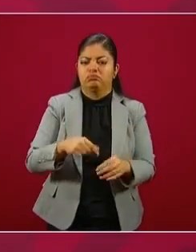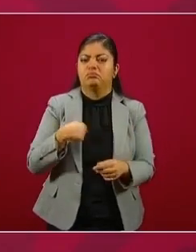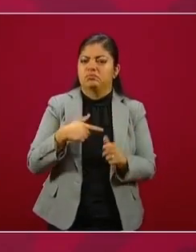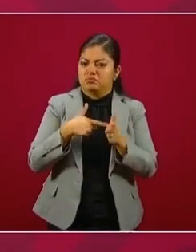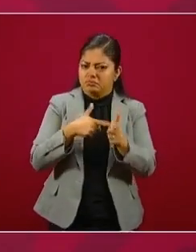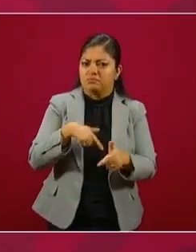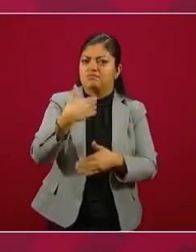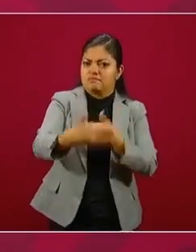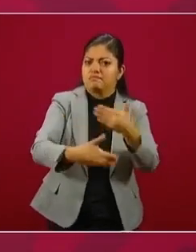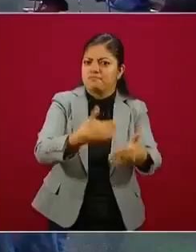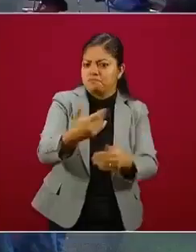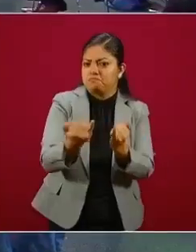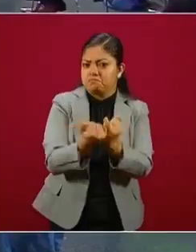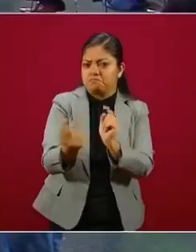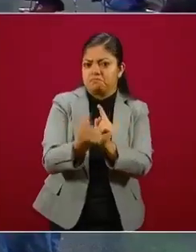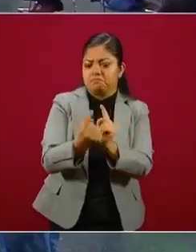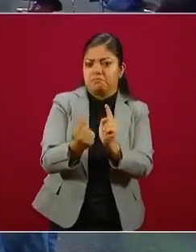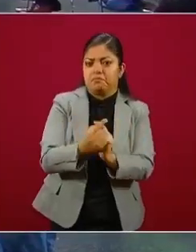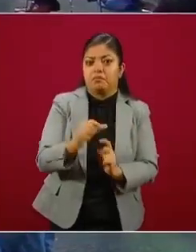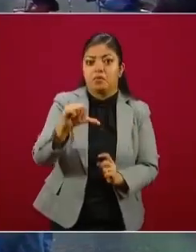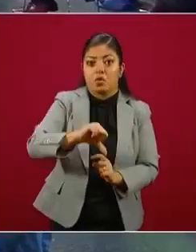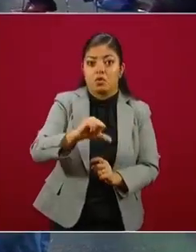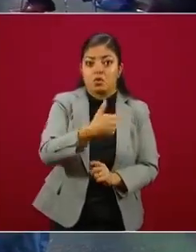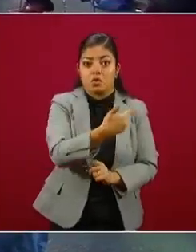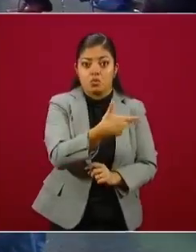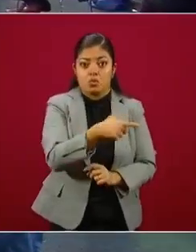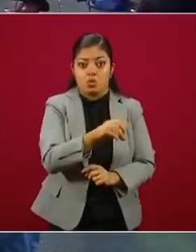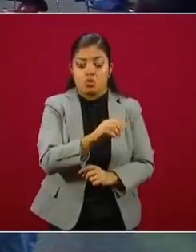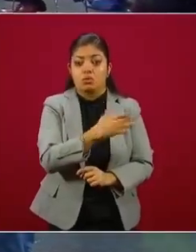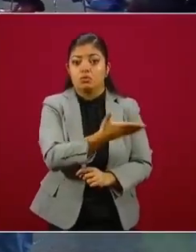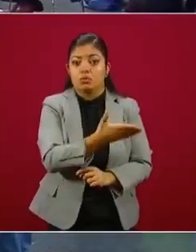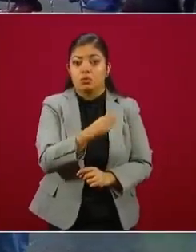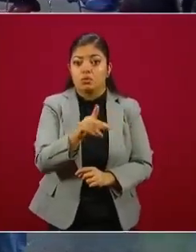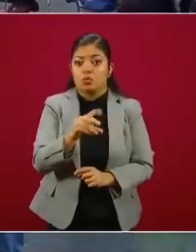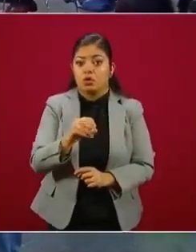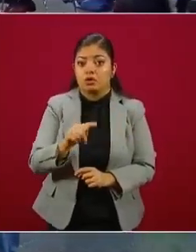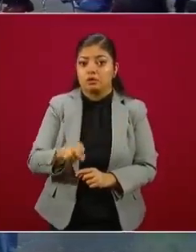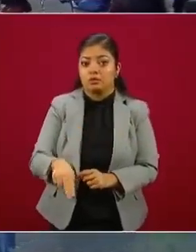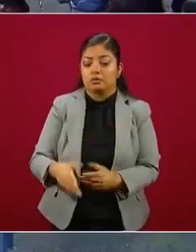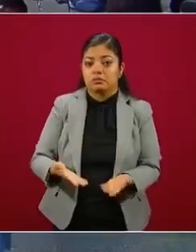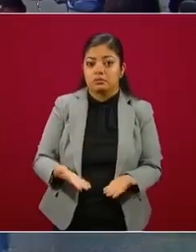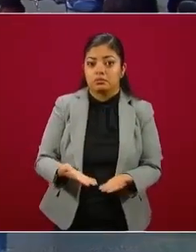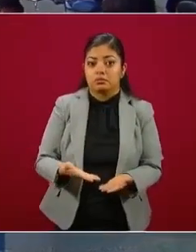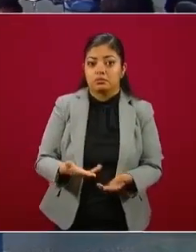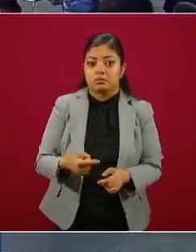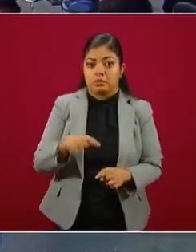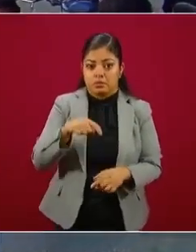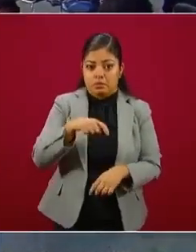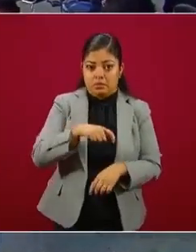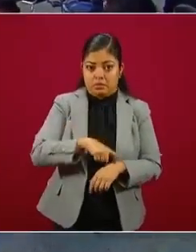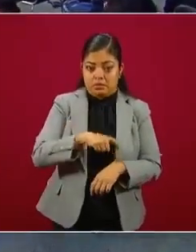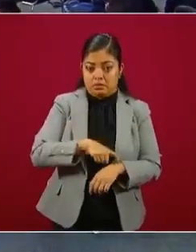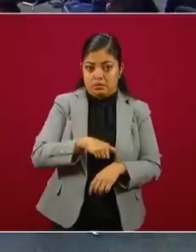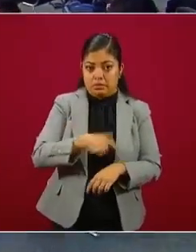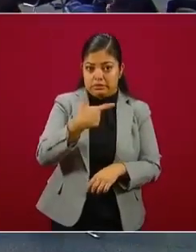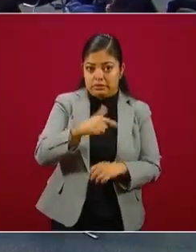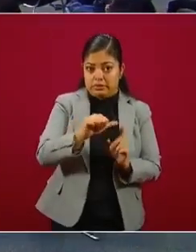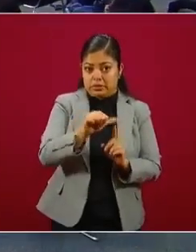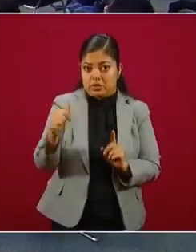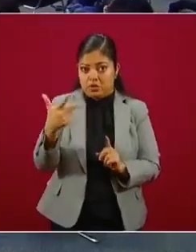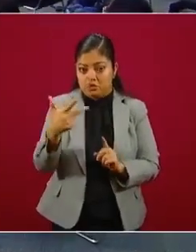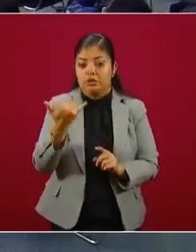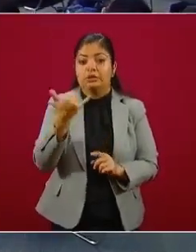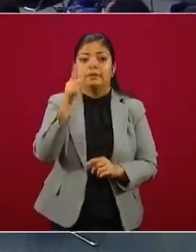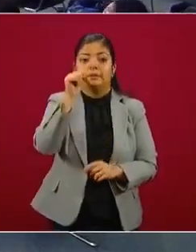Hoy Hugo vuelve de 7 a 8 y mañana estamos